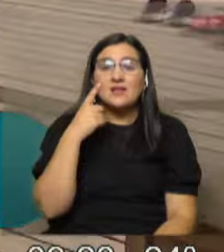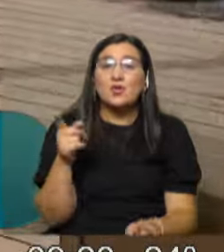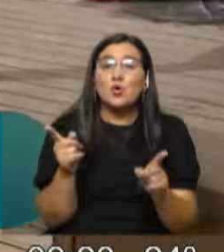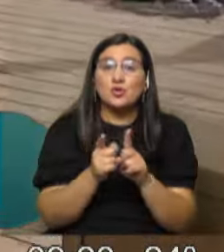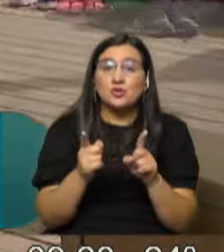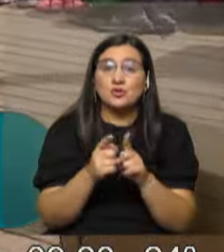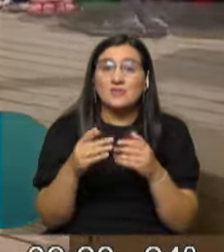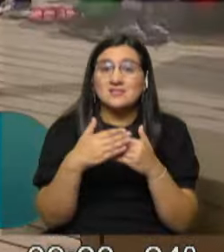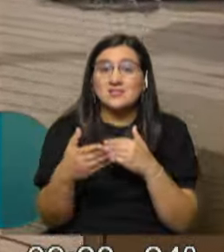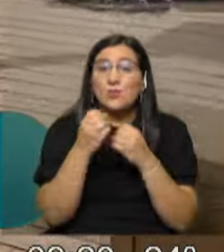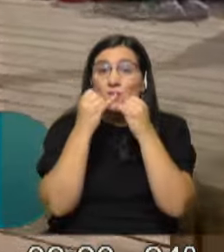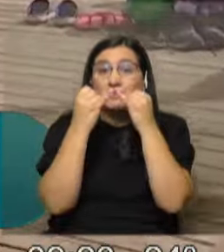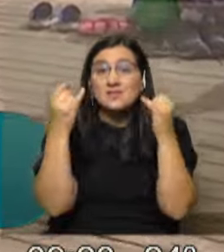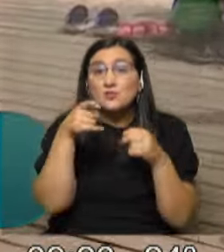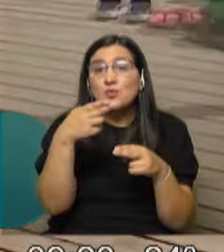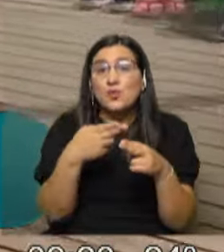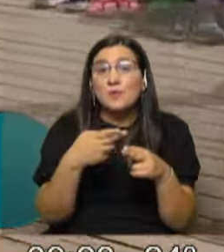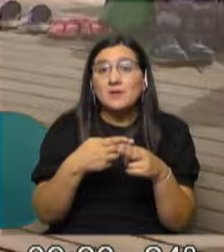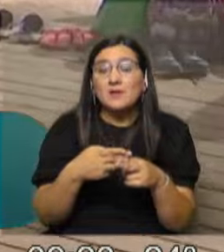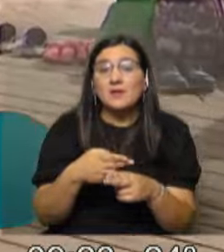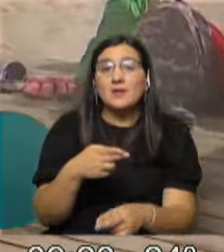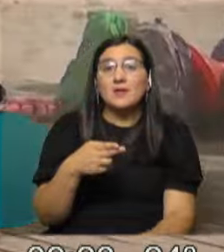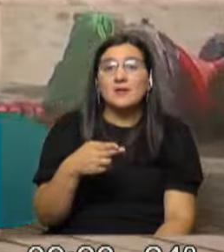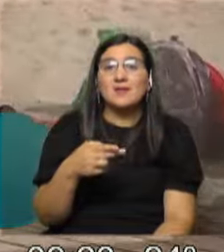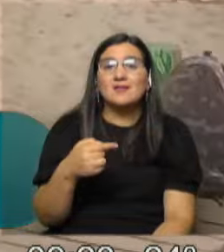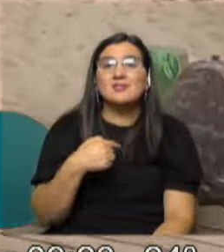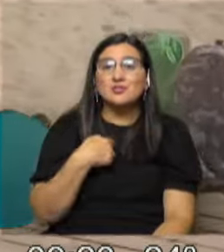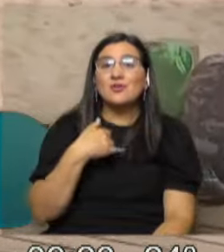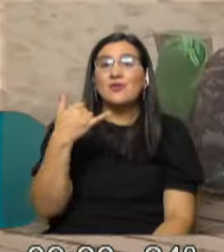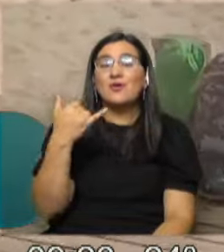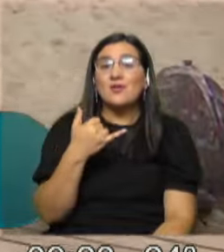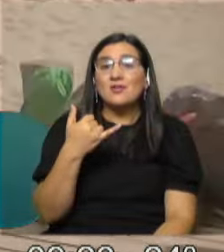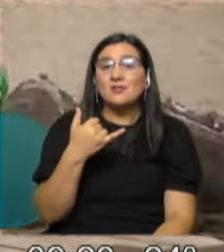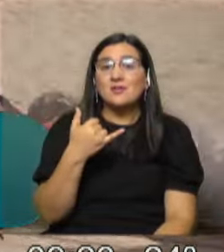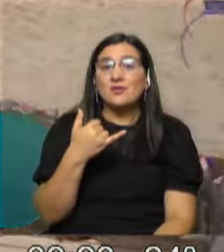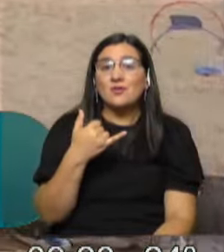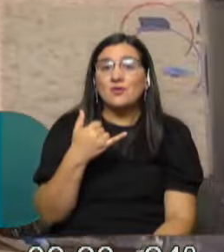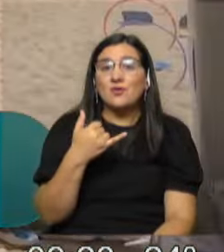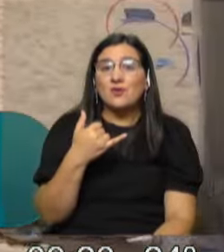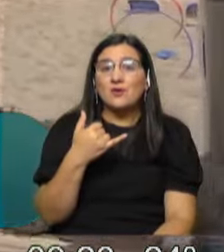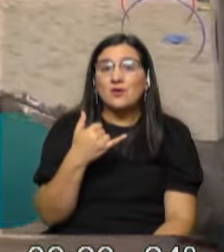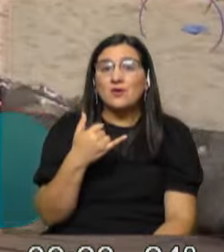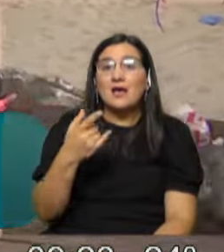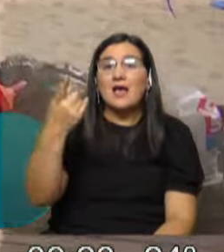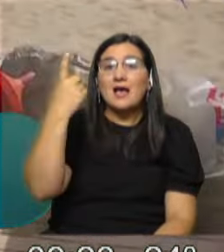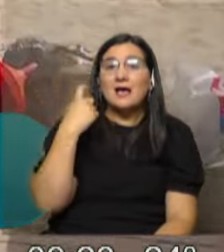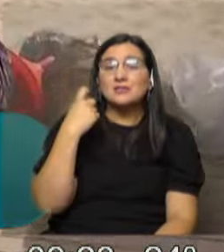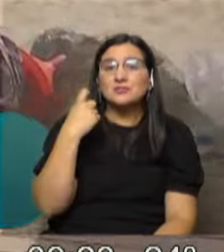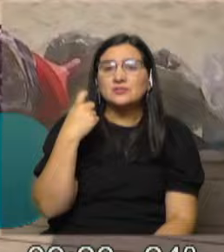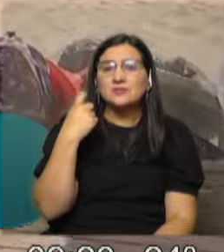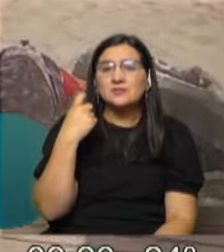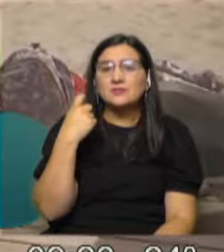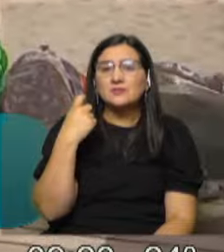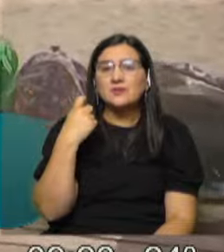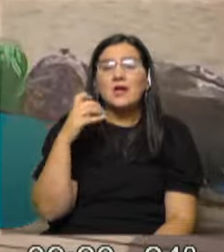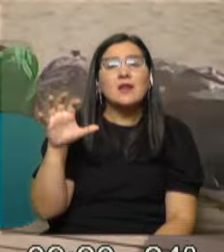el vecino. Vecino, buen día. ¿Cómo es su nombre? Pedro, por lo que leo en su gorro. Tengo un problema horrible. Ayer robé un famachón